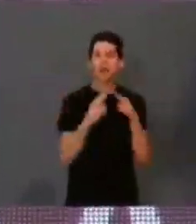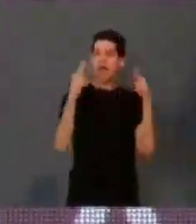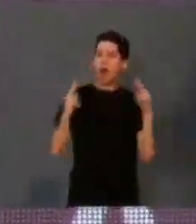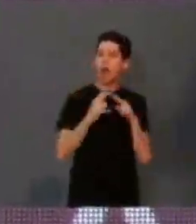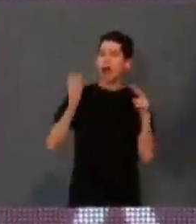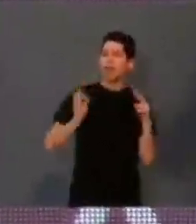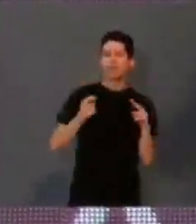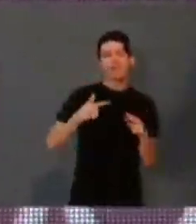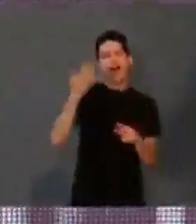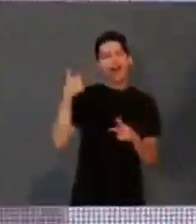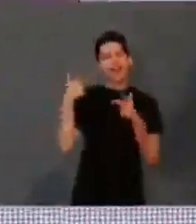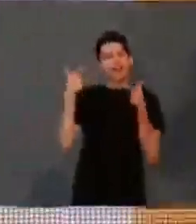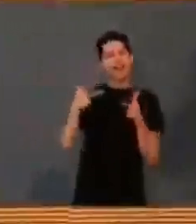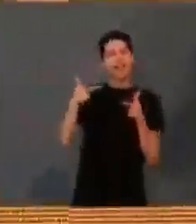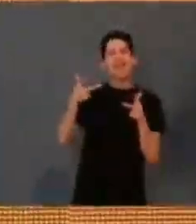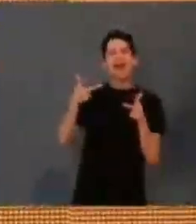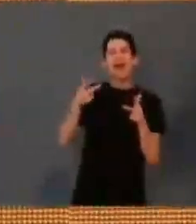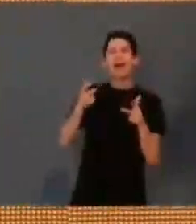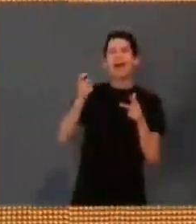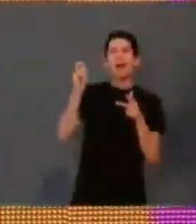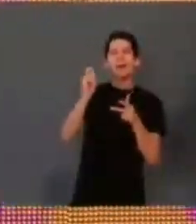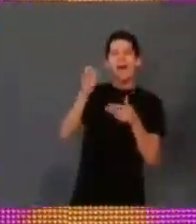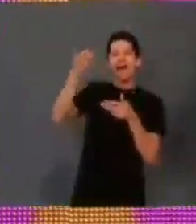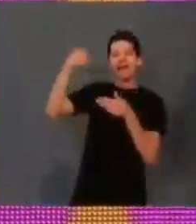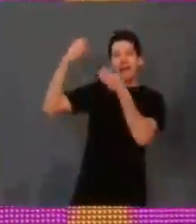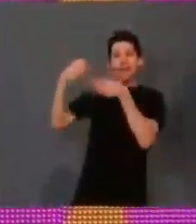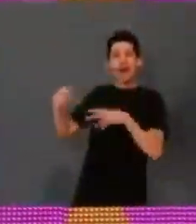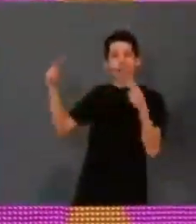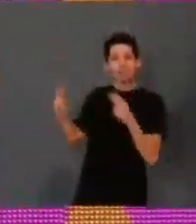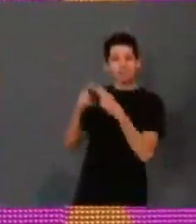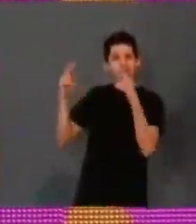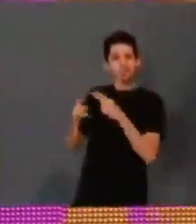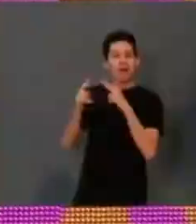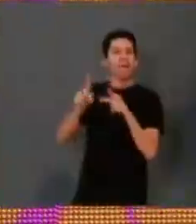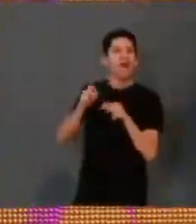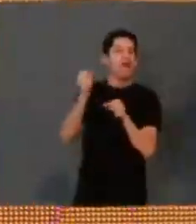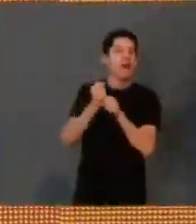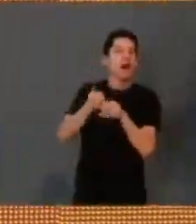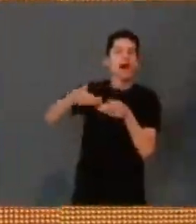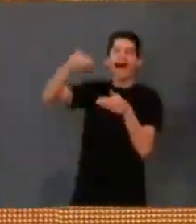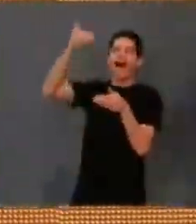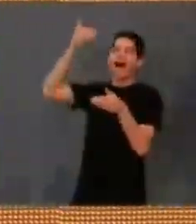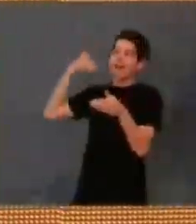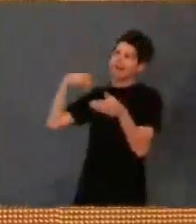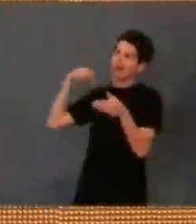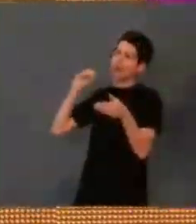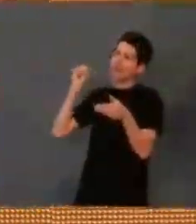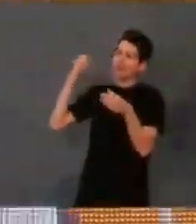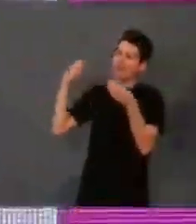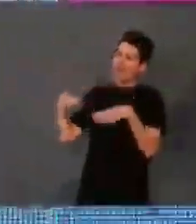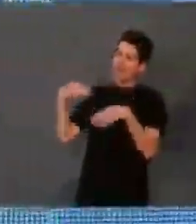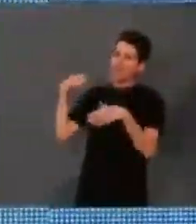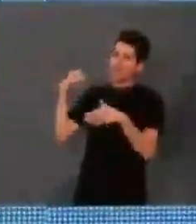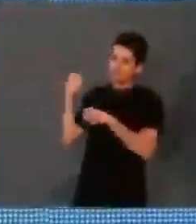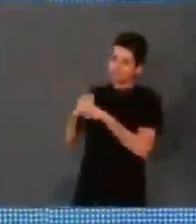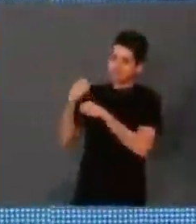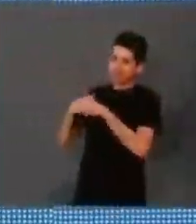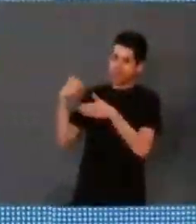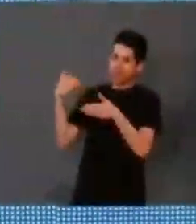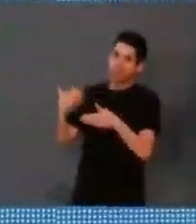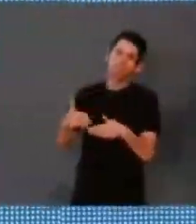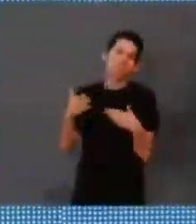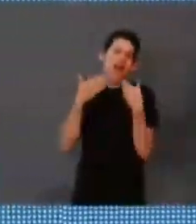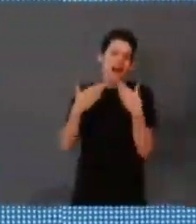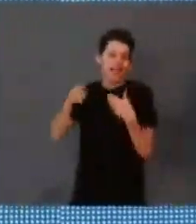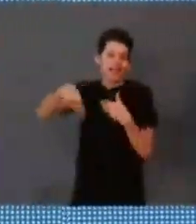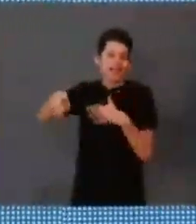iniciaron hace hace un mes y pico pero el trabajo empezó mucho antes para que esto sucediera entonces Gracias también a los equipos que han estado